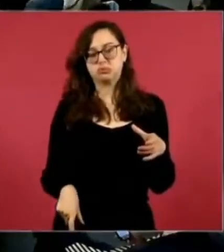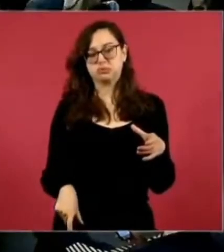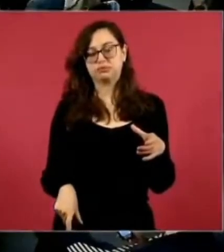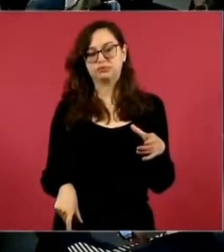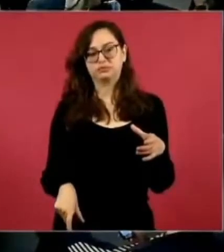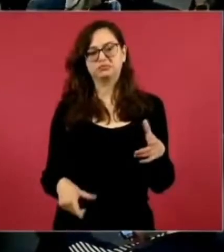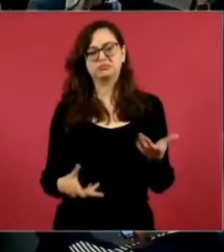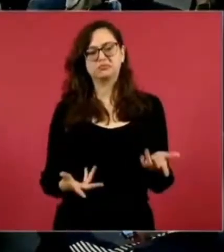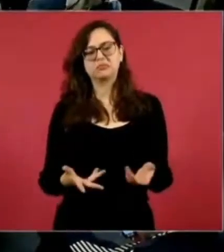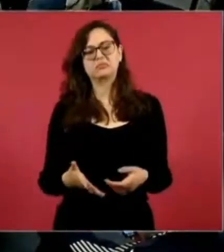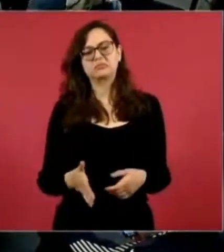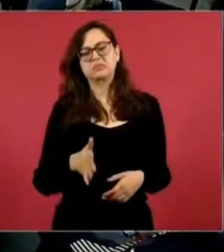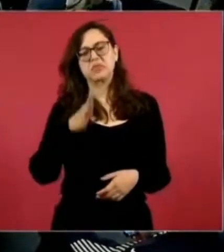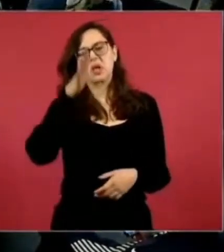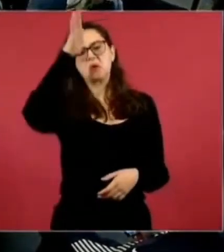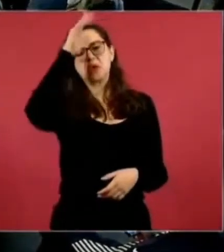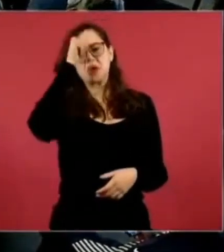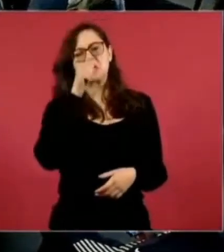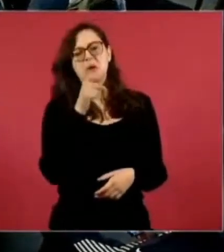ya habían